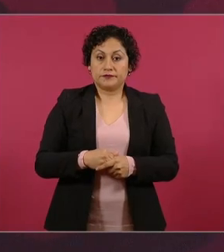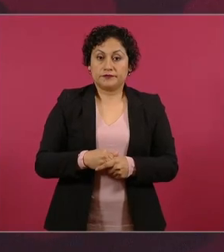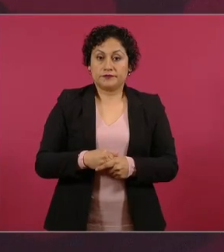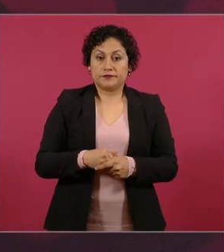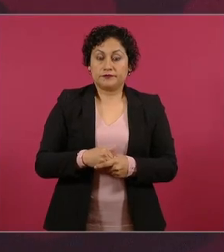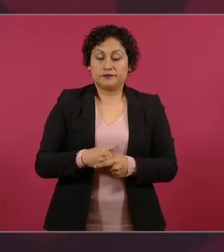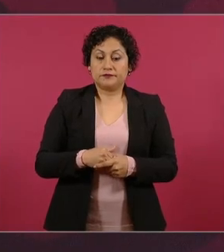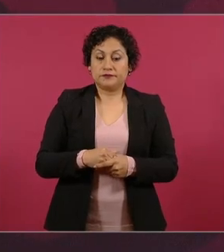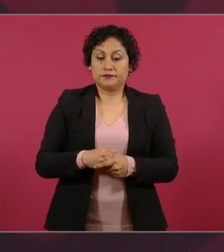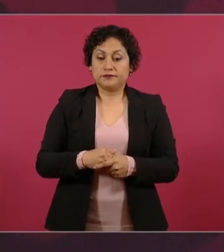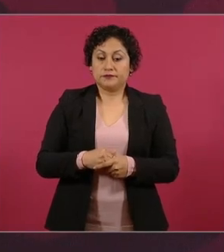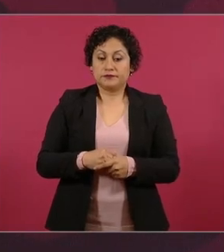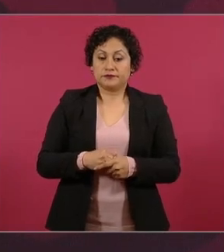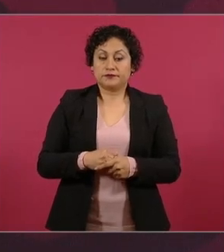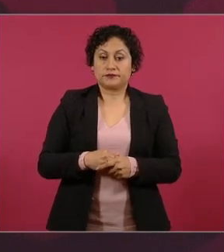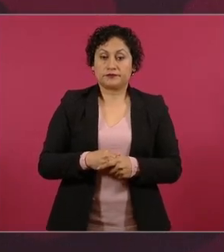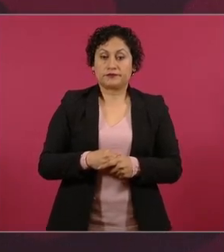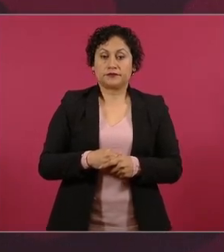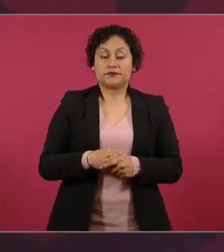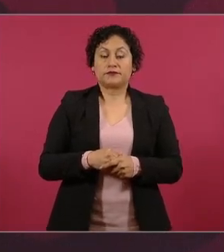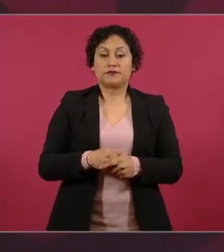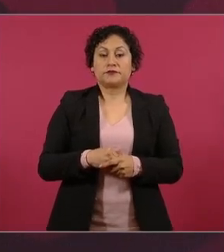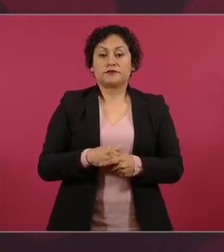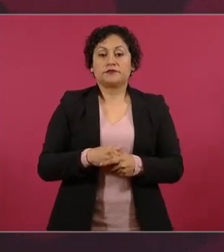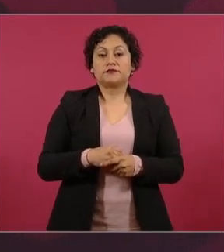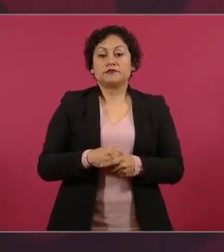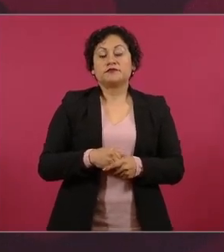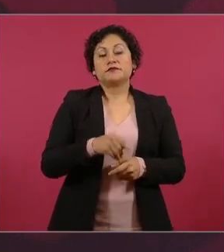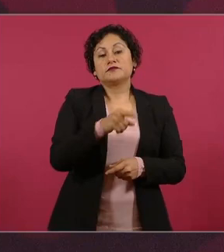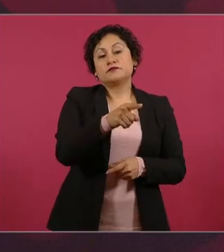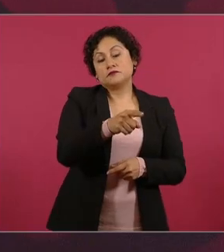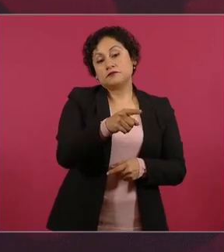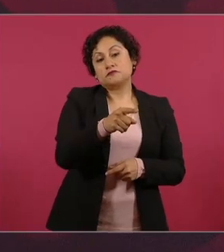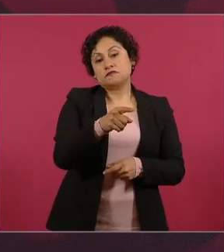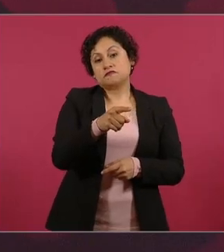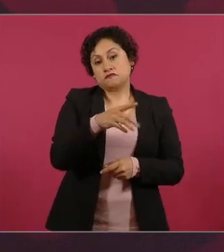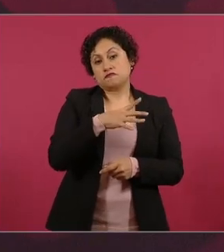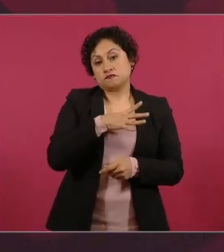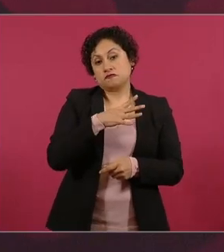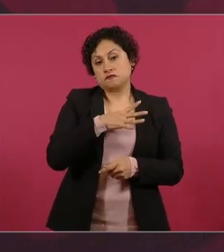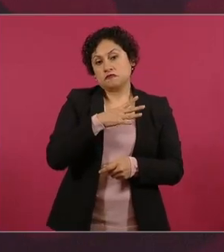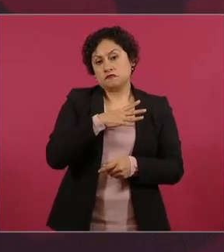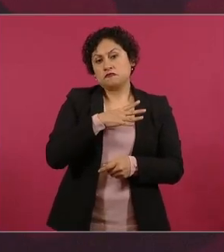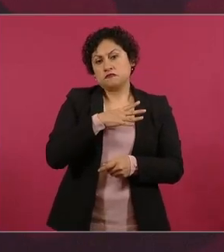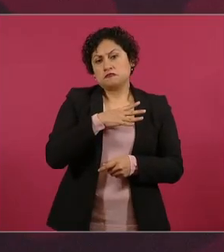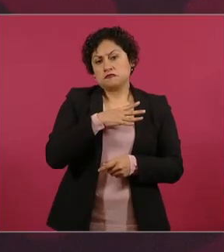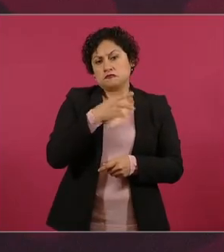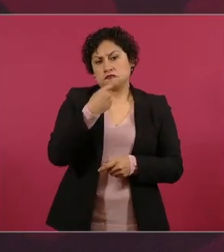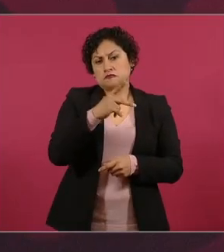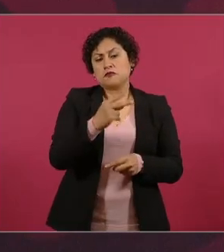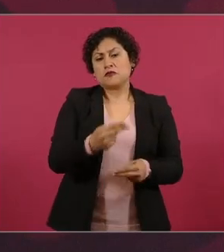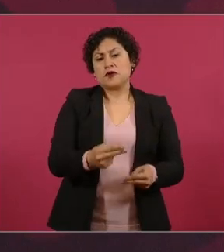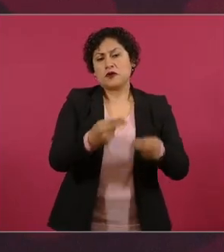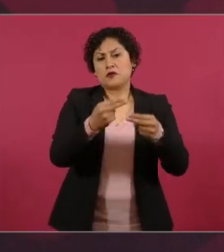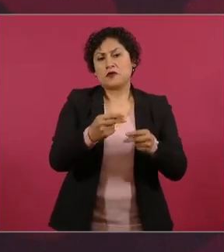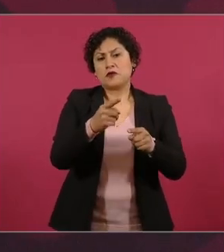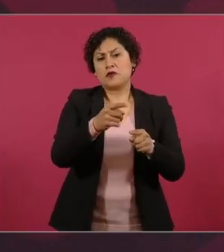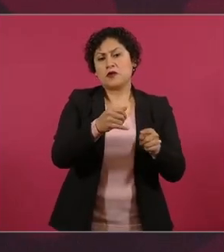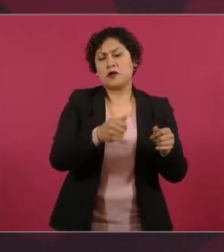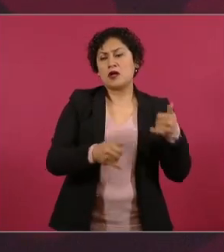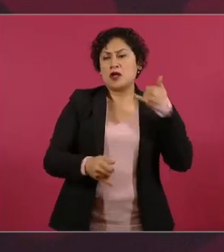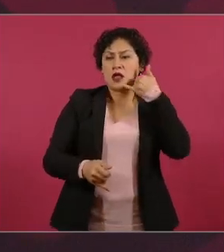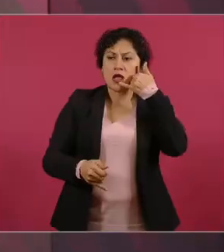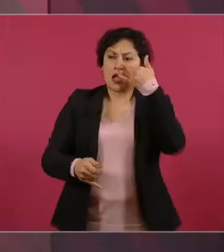y habla por teléfono en nombre de uno de mis hijos para que le